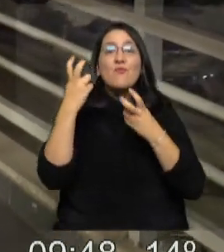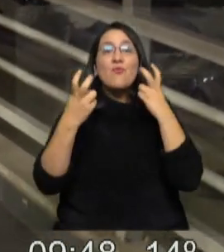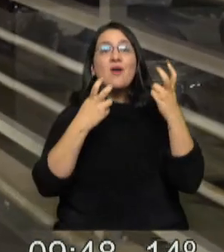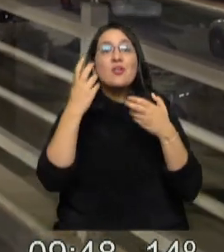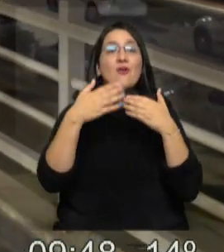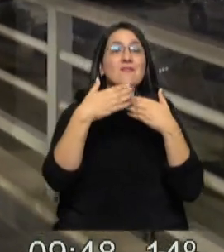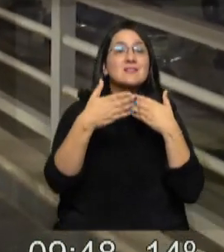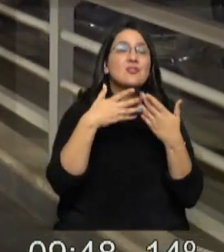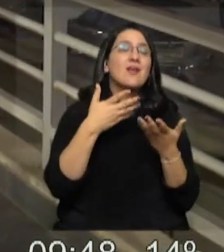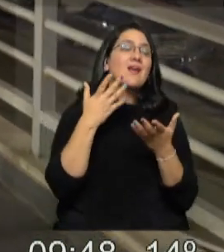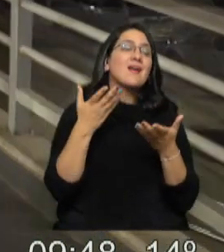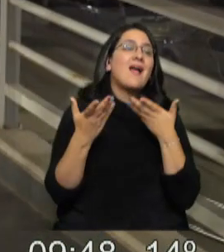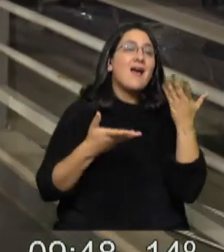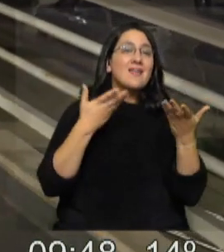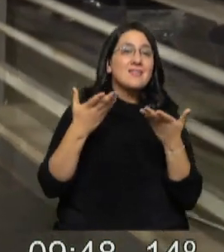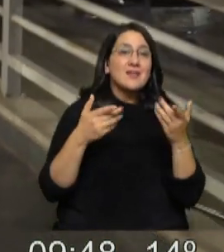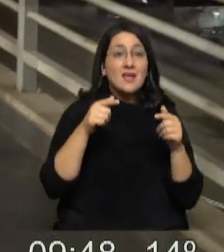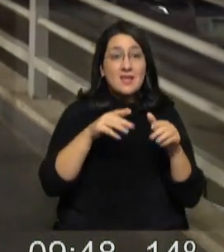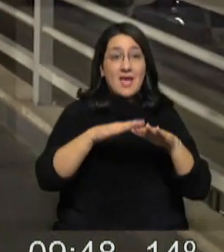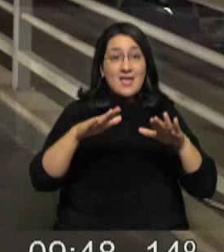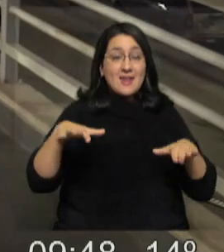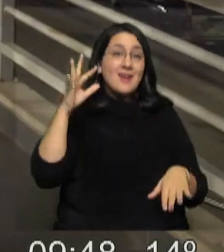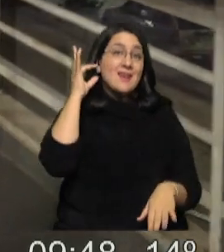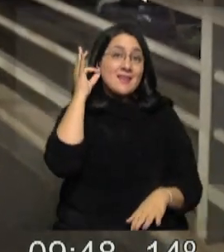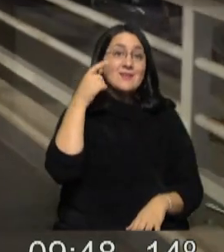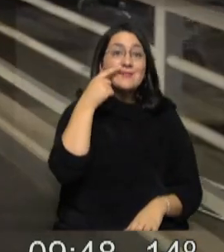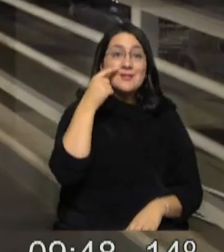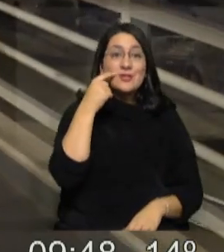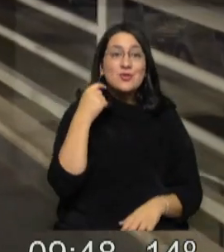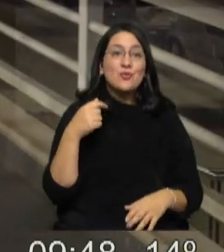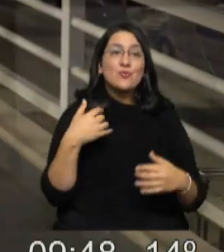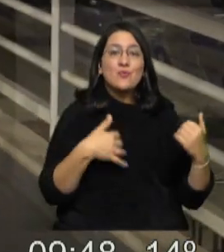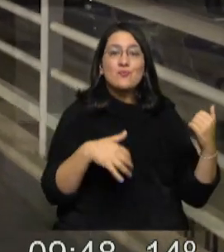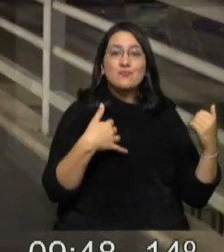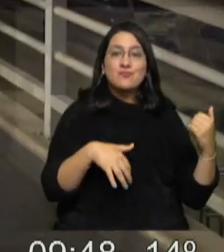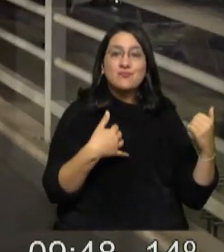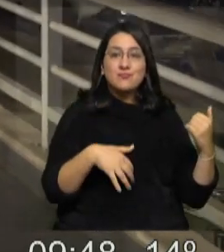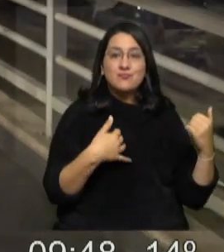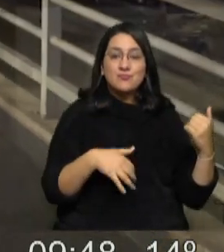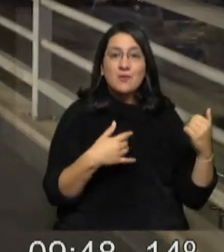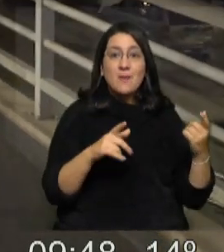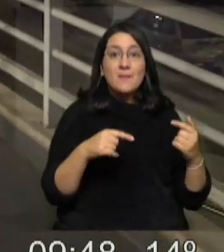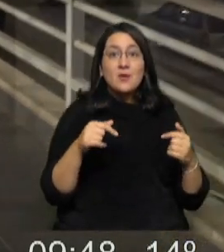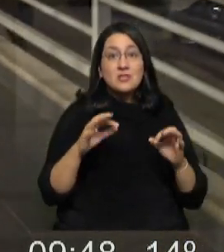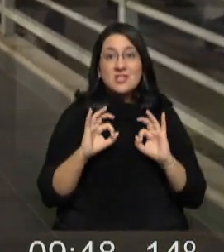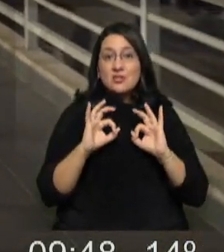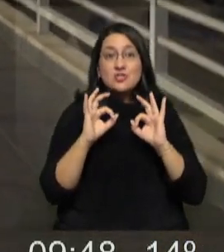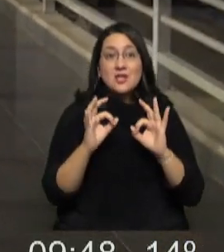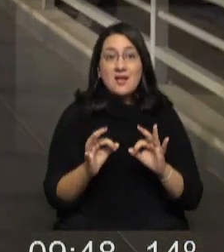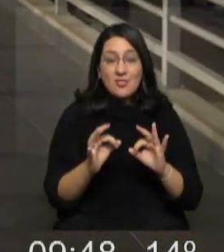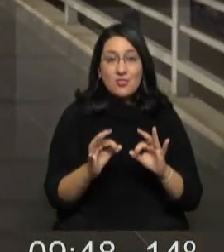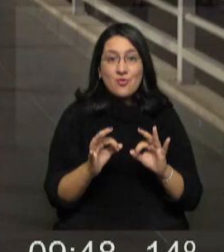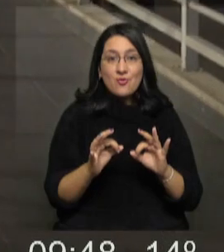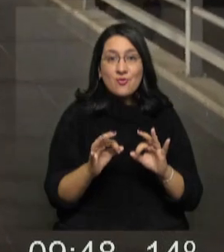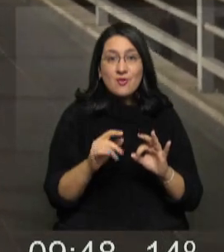Que hacen canto colectivo aquí. Aquí vemos niñas y niñas, seguramente con instrumentos de cuerda, aquí a mi derecha. Pero acá estoy llegando a